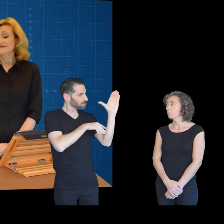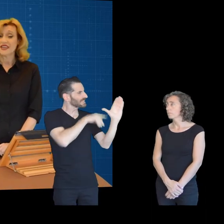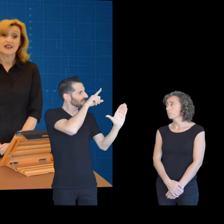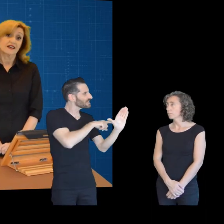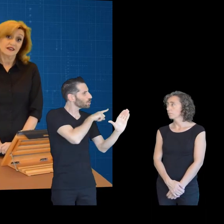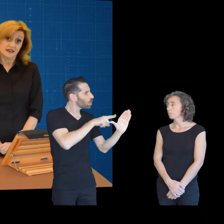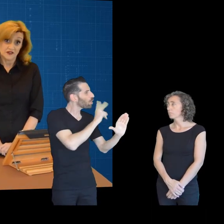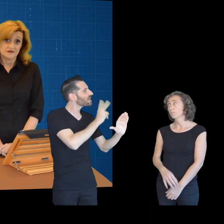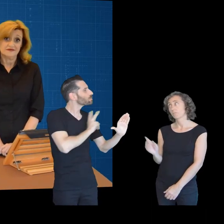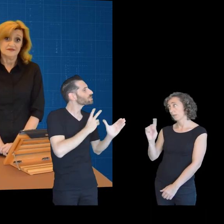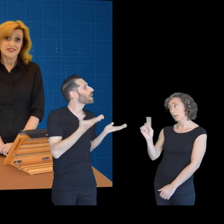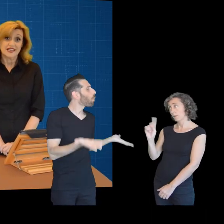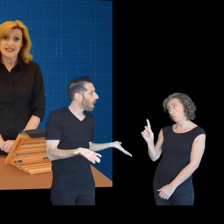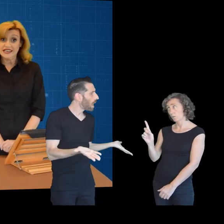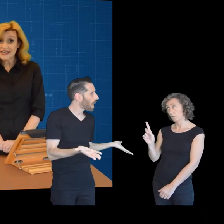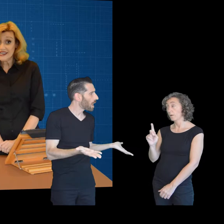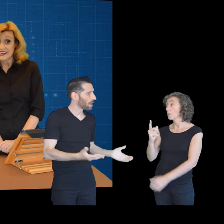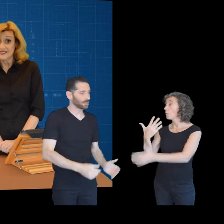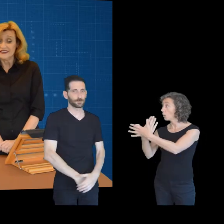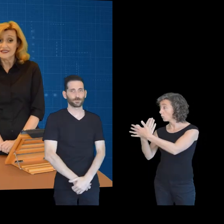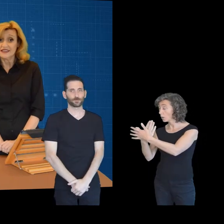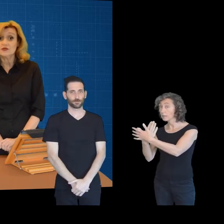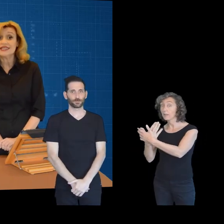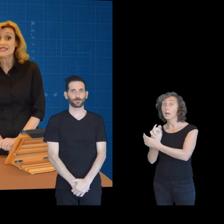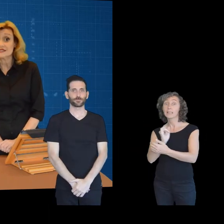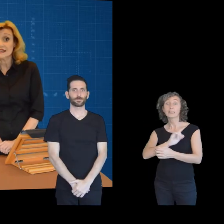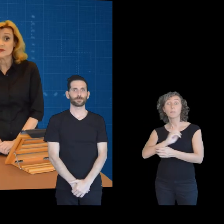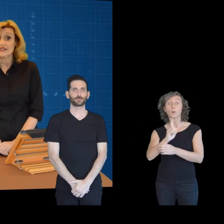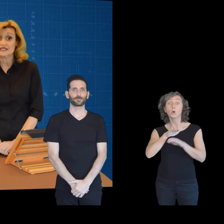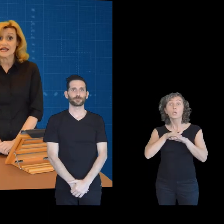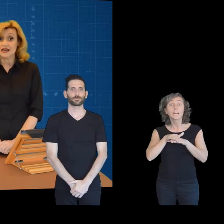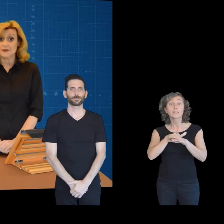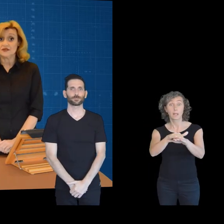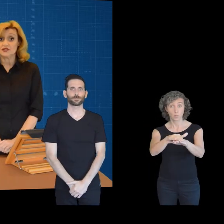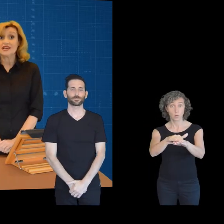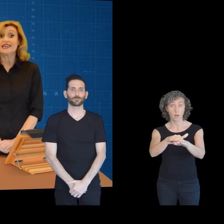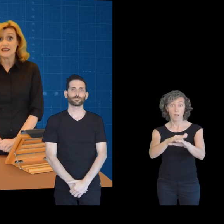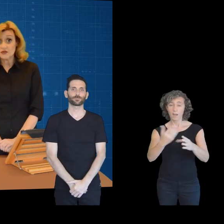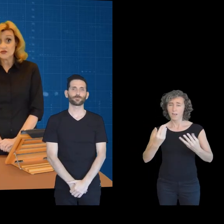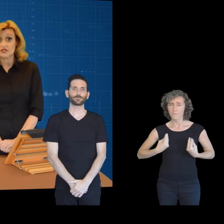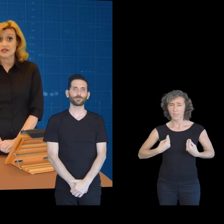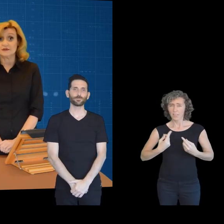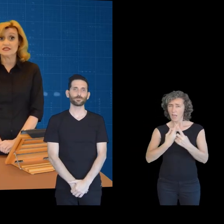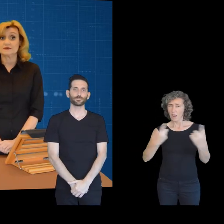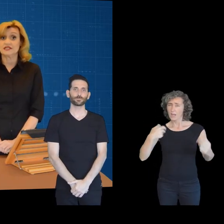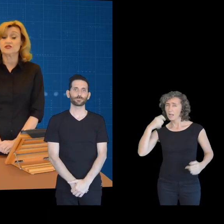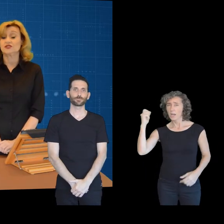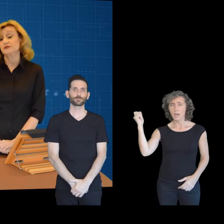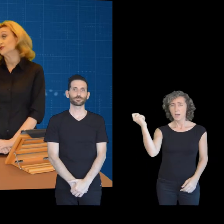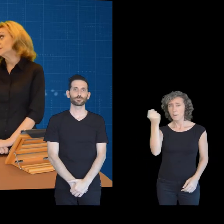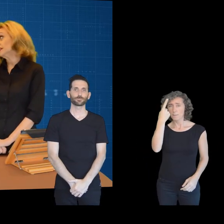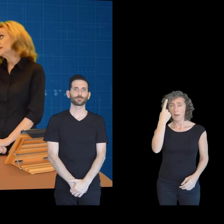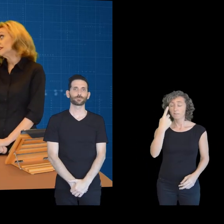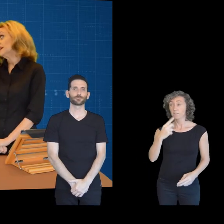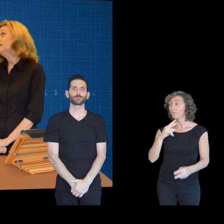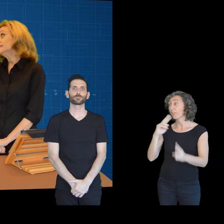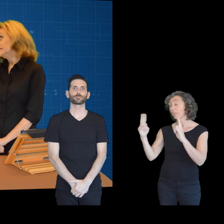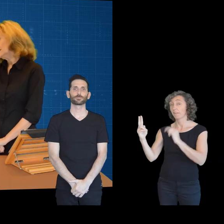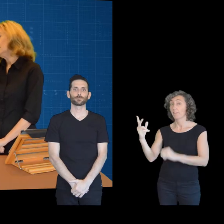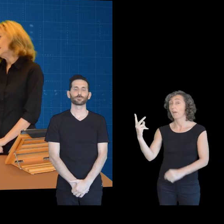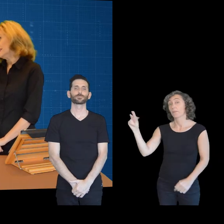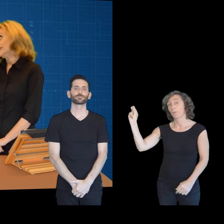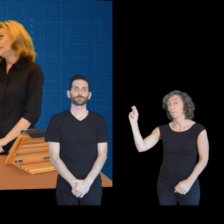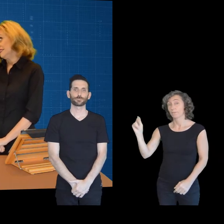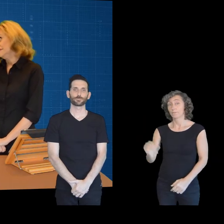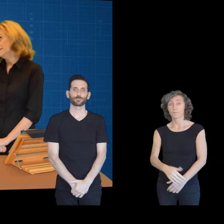diría? Que non. Nin ela, ninguna tartaruga das Galápagos, que é un dos animais máis longevos sobre a Terra,